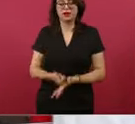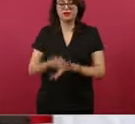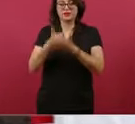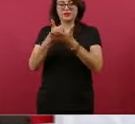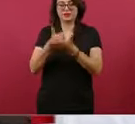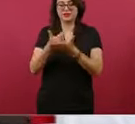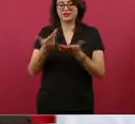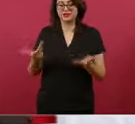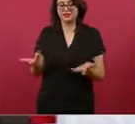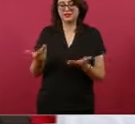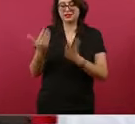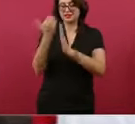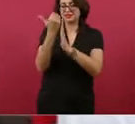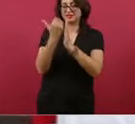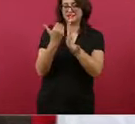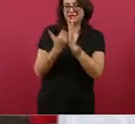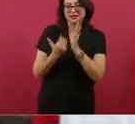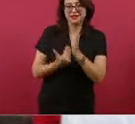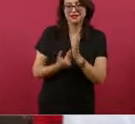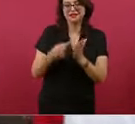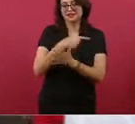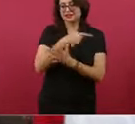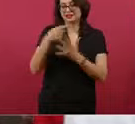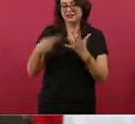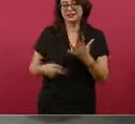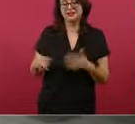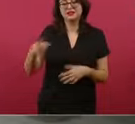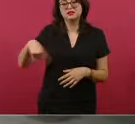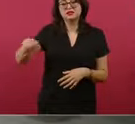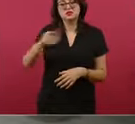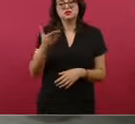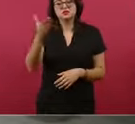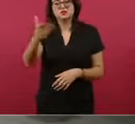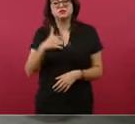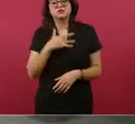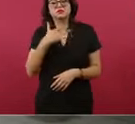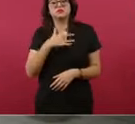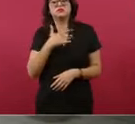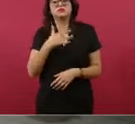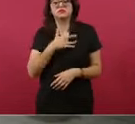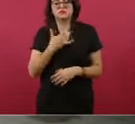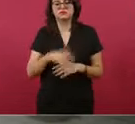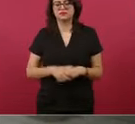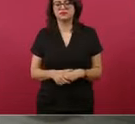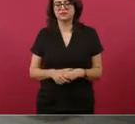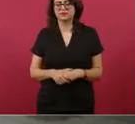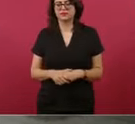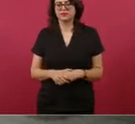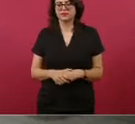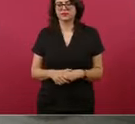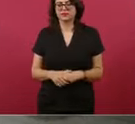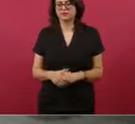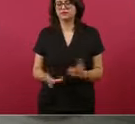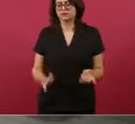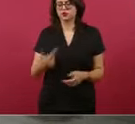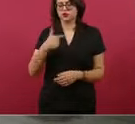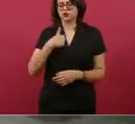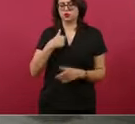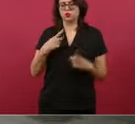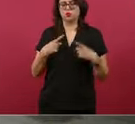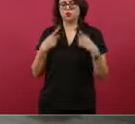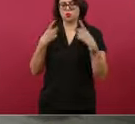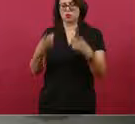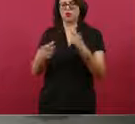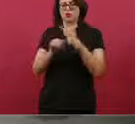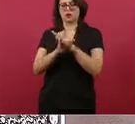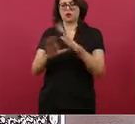quisiera conocer pues una amplia opinión sobre esto. Te vamos a dar el informe, ¿sí? Porque ahora sí